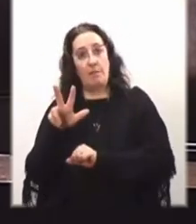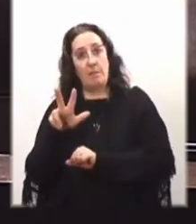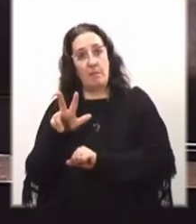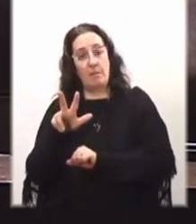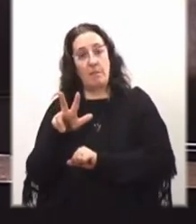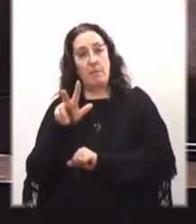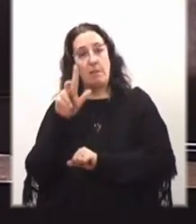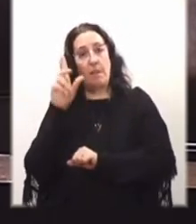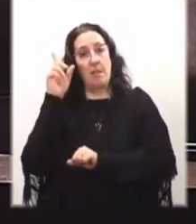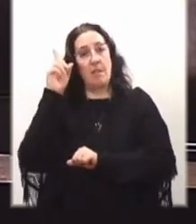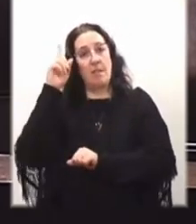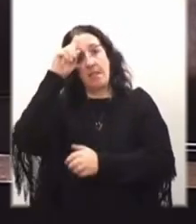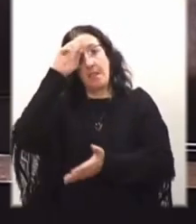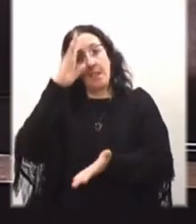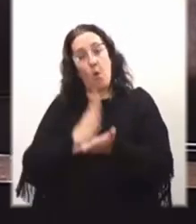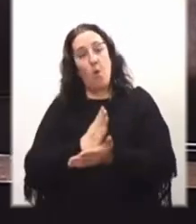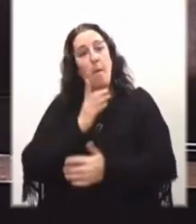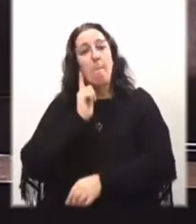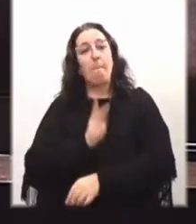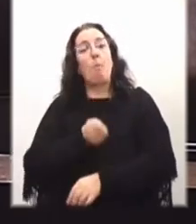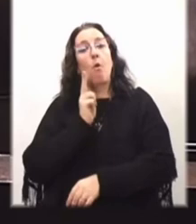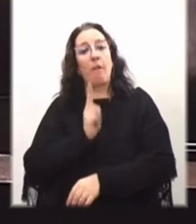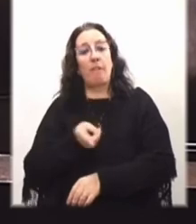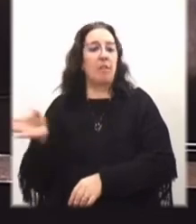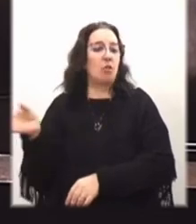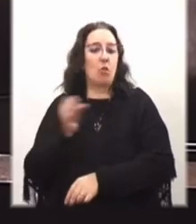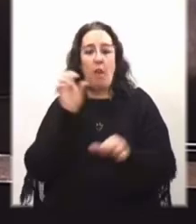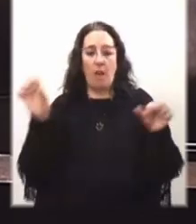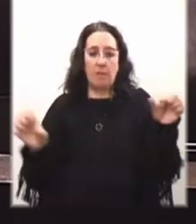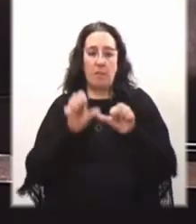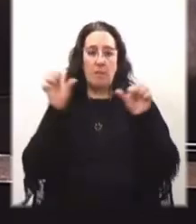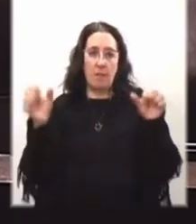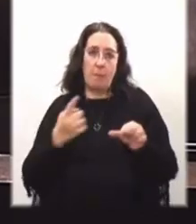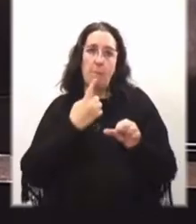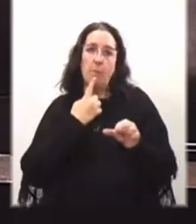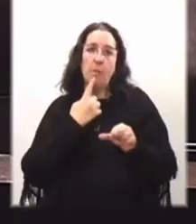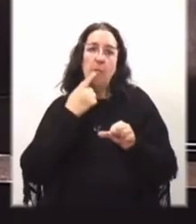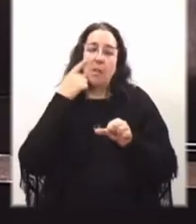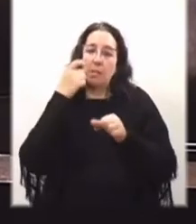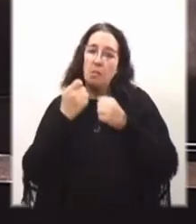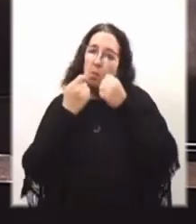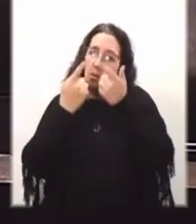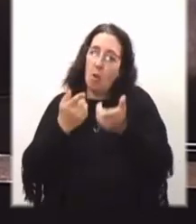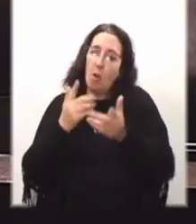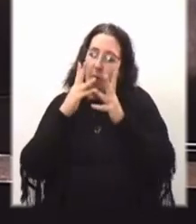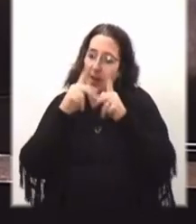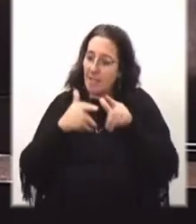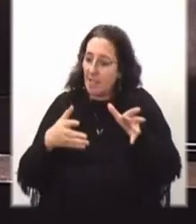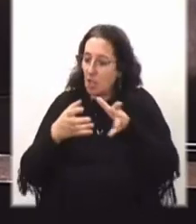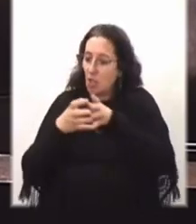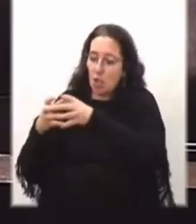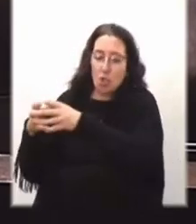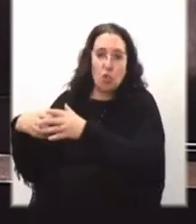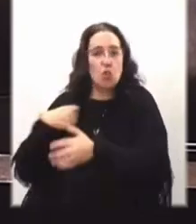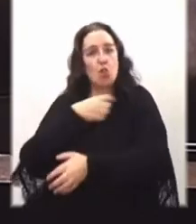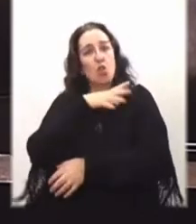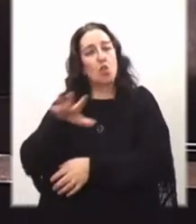la dictadura prohíbe toda actividad política. Yo creo que eso le da un marco a las organizaciones sociales que son el emergente a través del